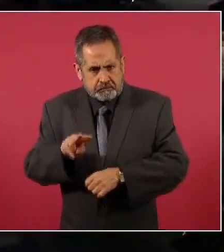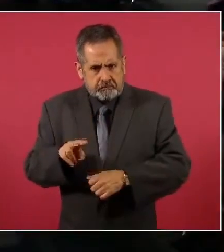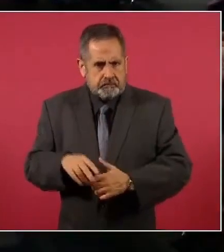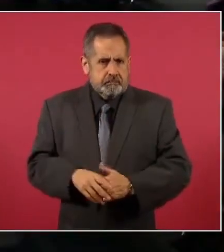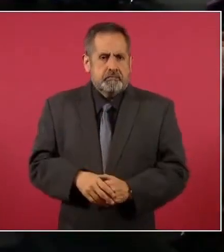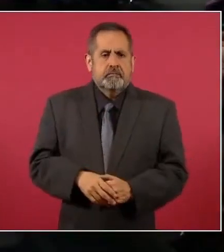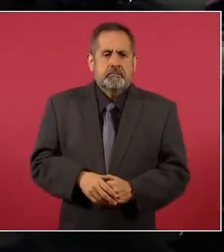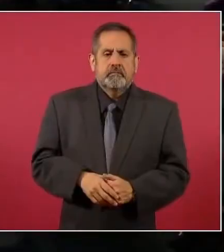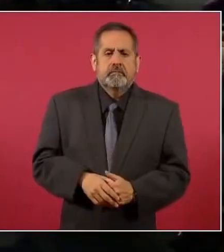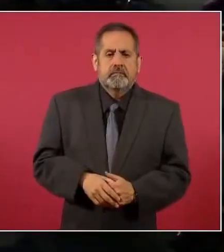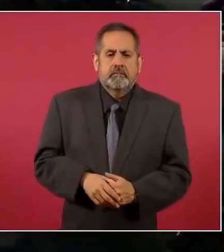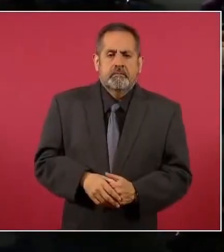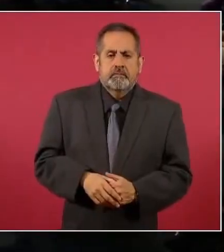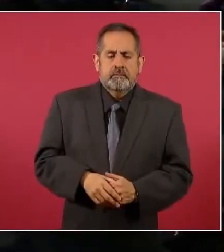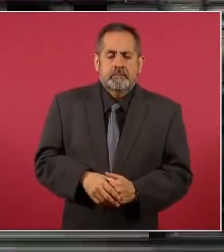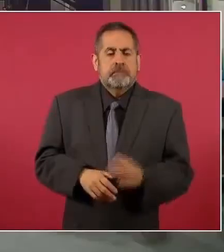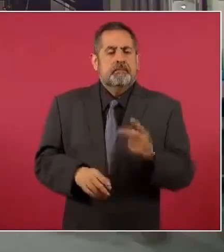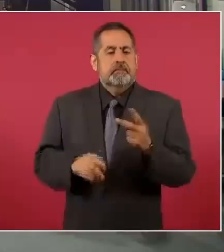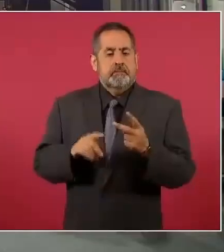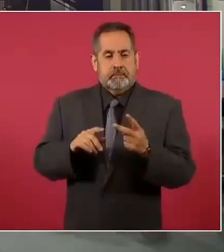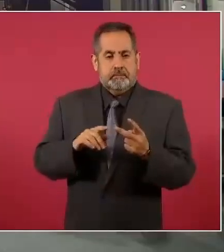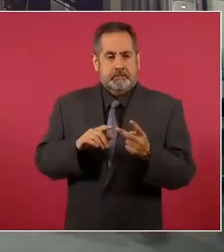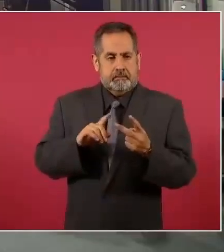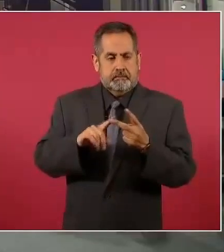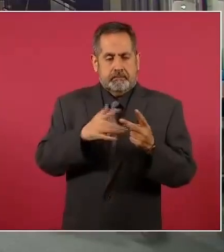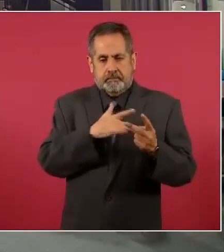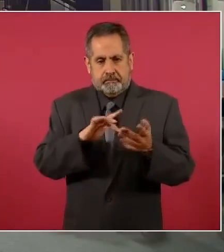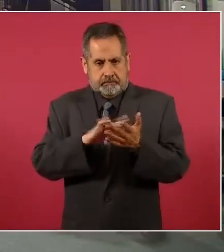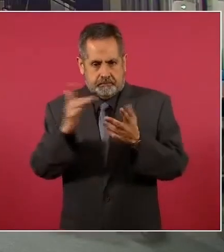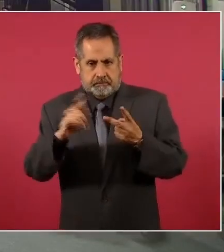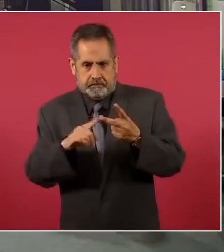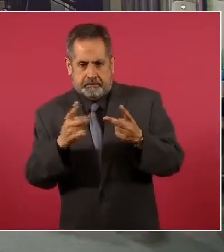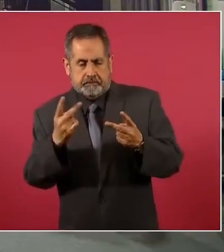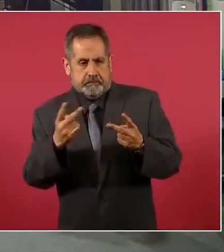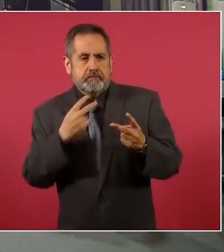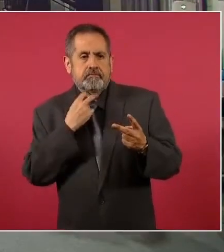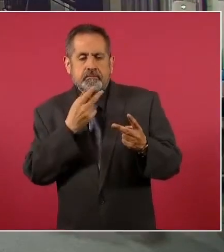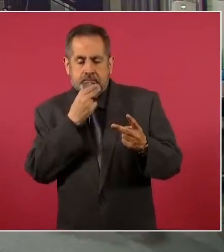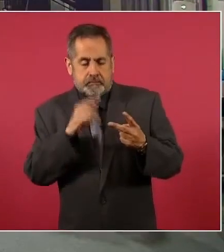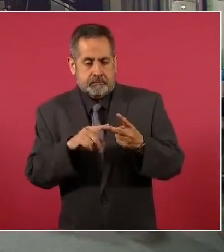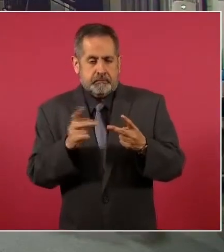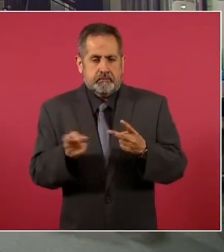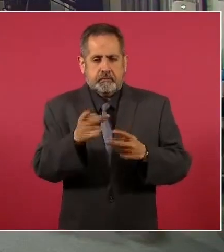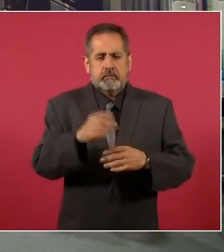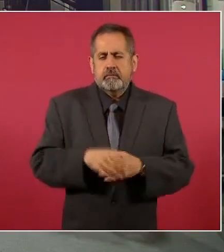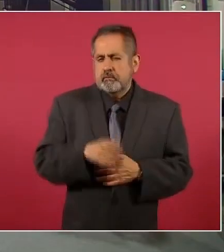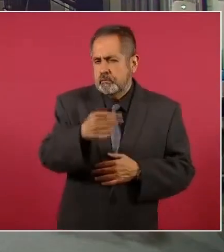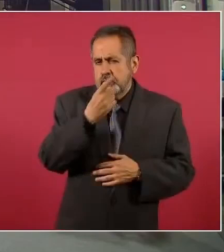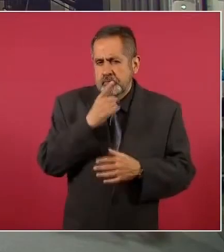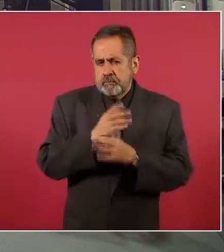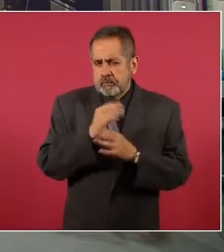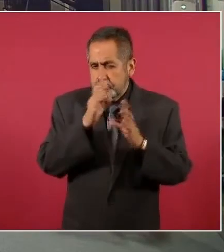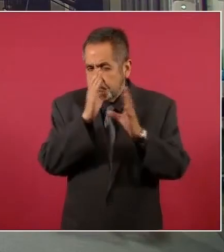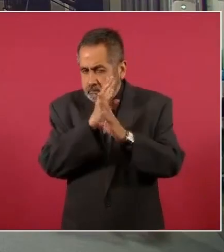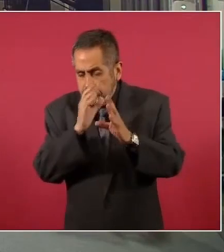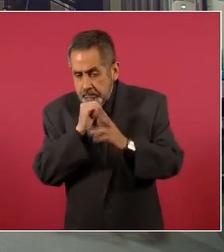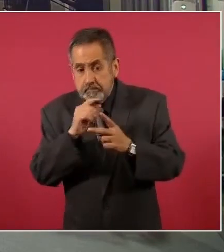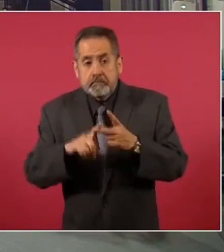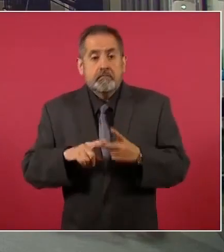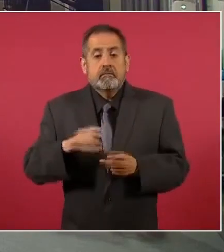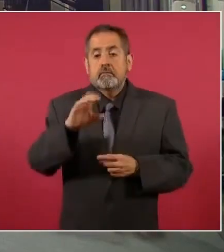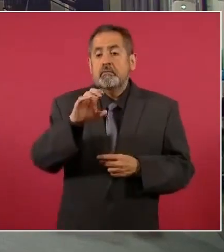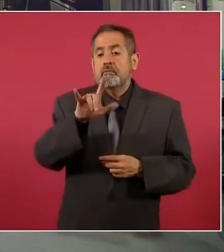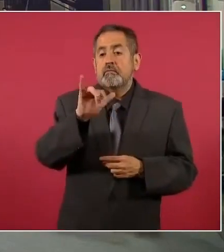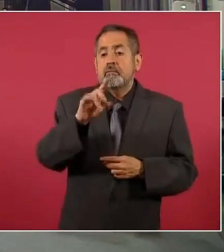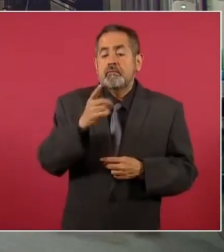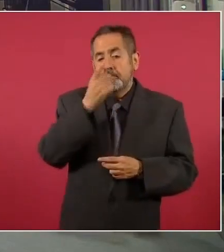Muchas gracias, presidente. Mi segundo planteamiento, presidente, usted nos dice que no se espía. La jefa de gobierno dice que ya no hay privilegios